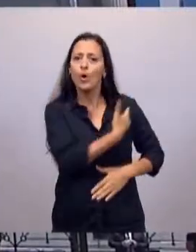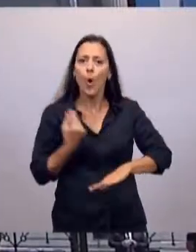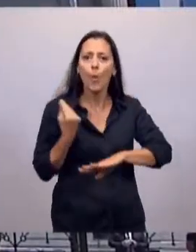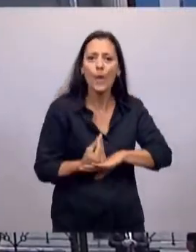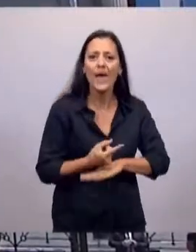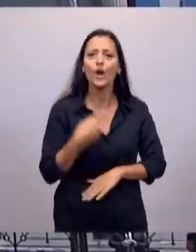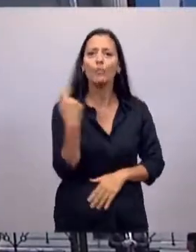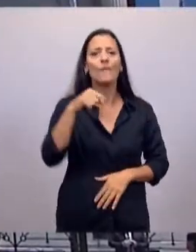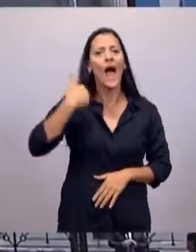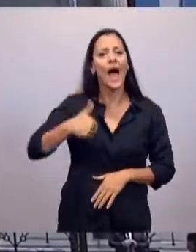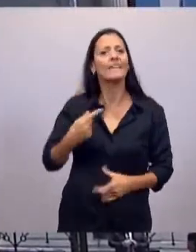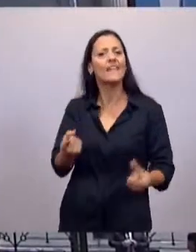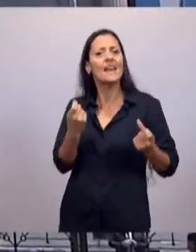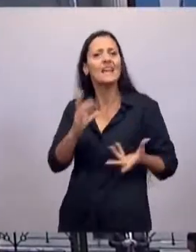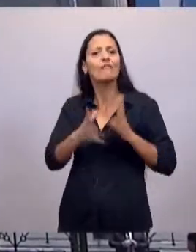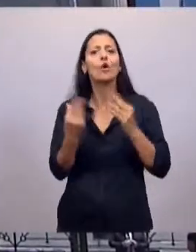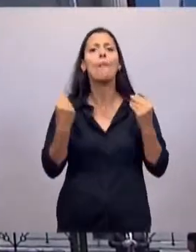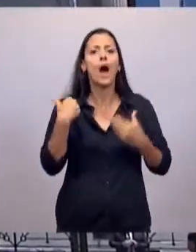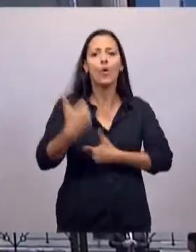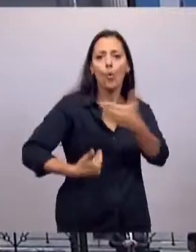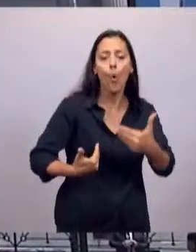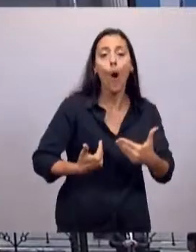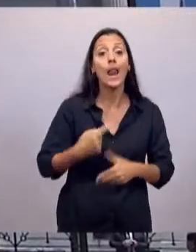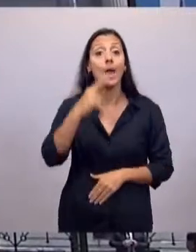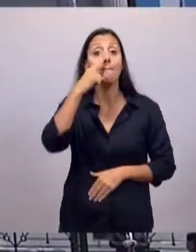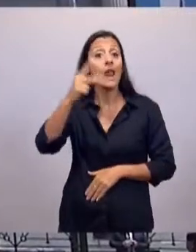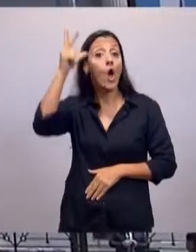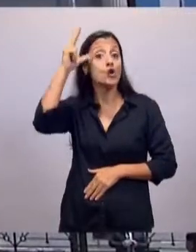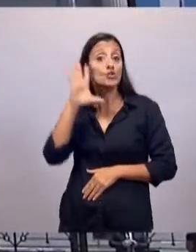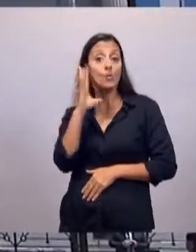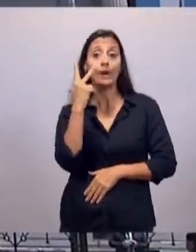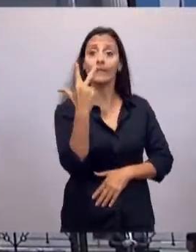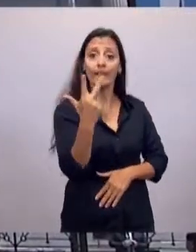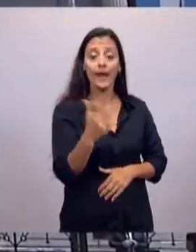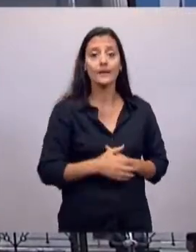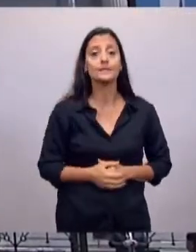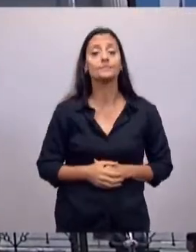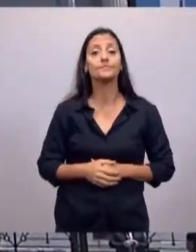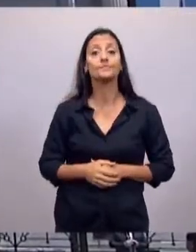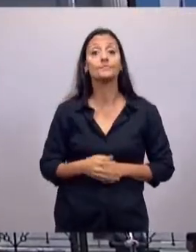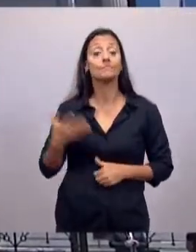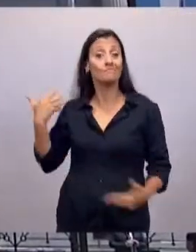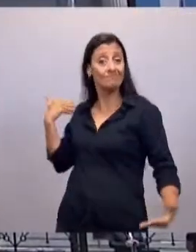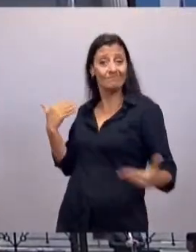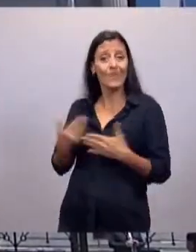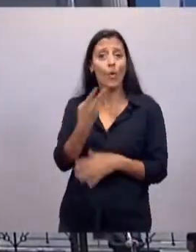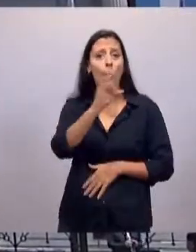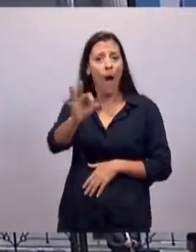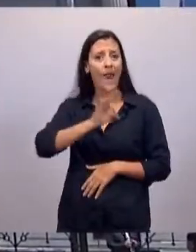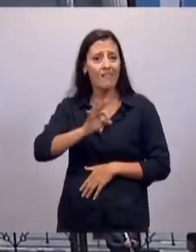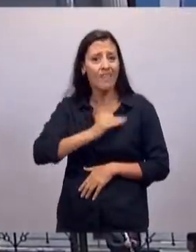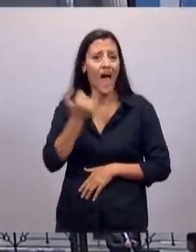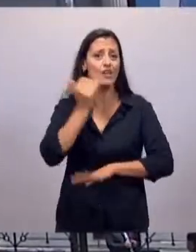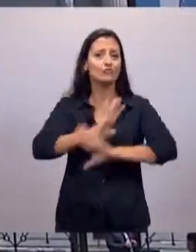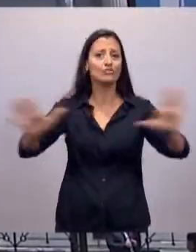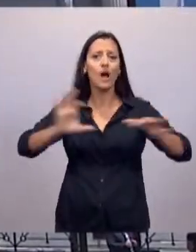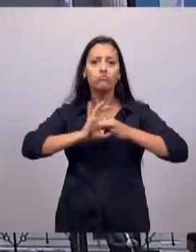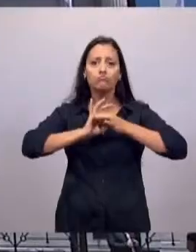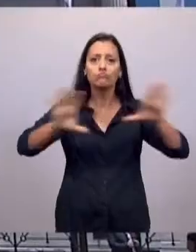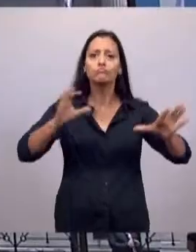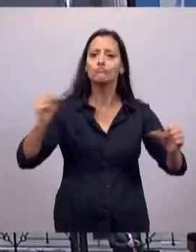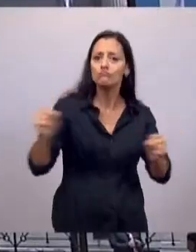país necesitaba. En 1853, luego de 40 años de haber declarado la